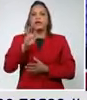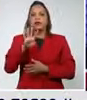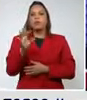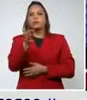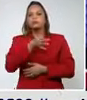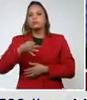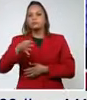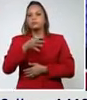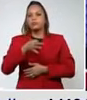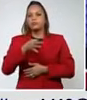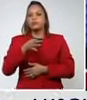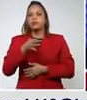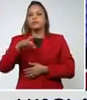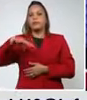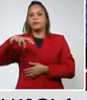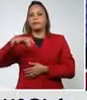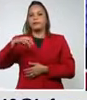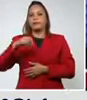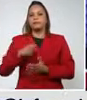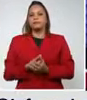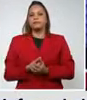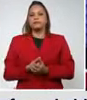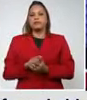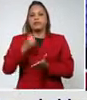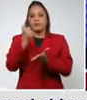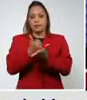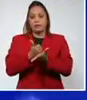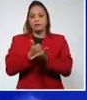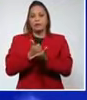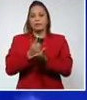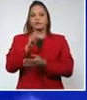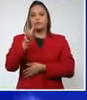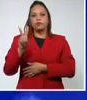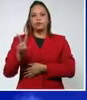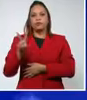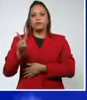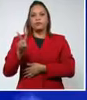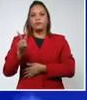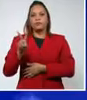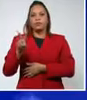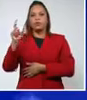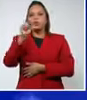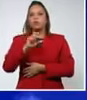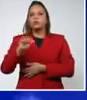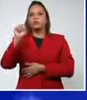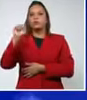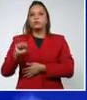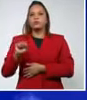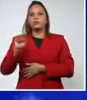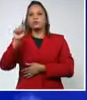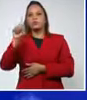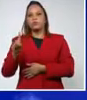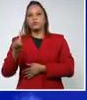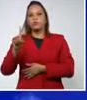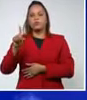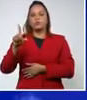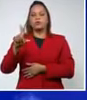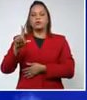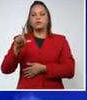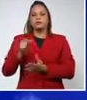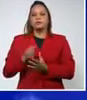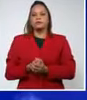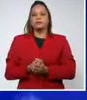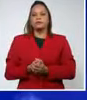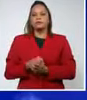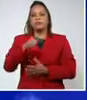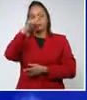municipios. Municipio Pinar del Río, cabecera 2, y Consolación San Luis, Consolación del Sur,